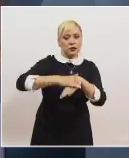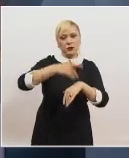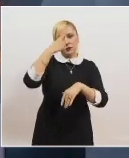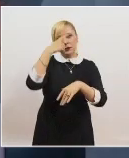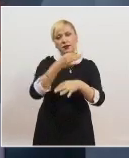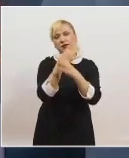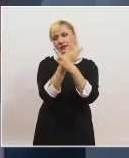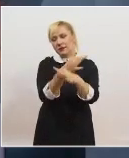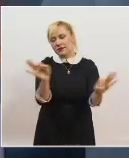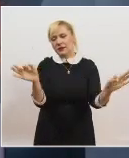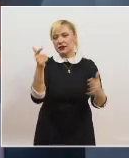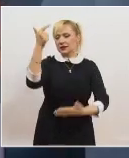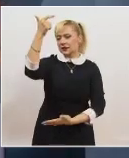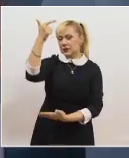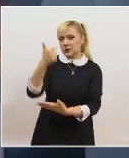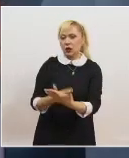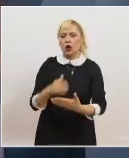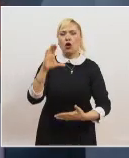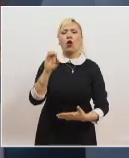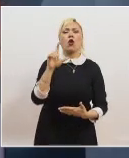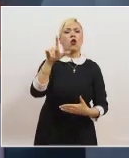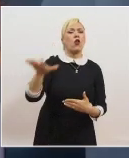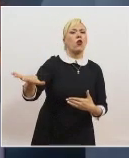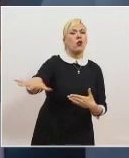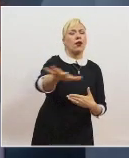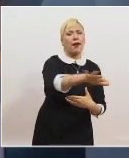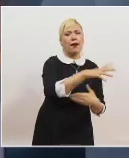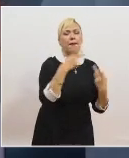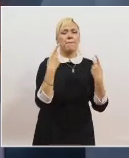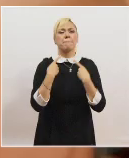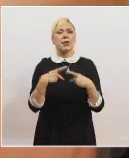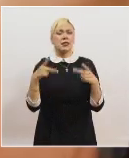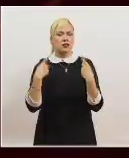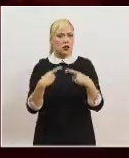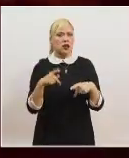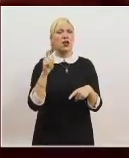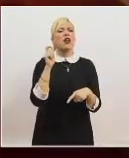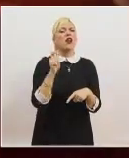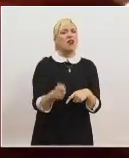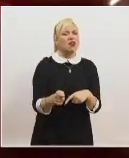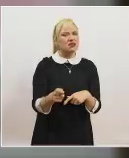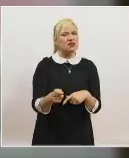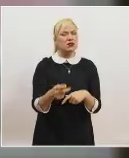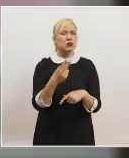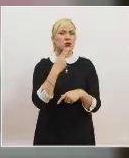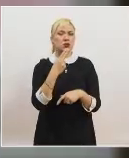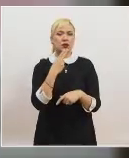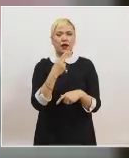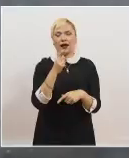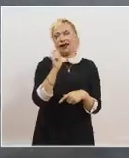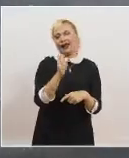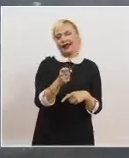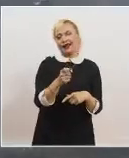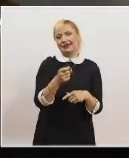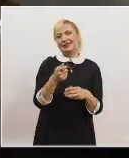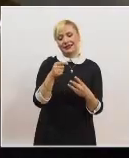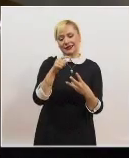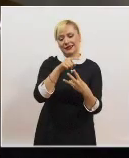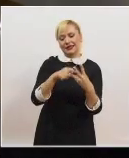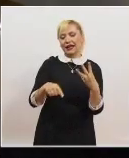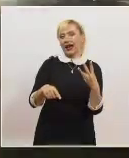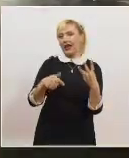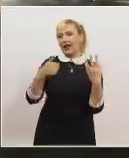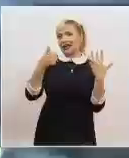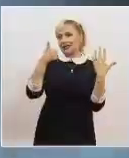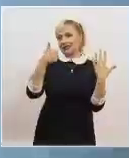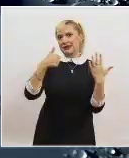conocer las listas de las colonias cuyos usuarios con uso doméstico que durante los primeros 3 bimestres del año registraron